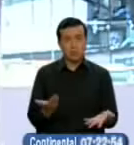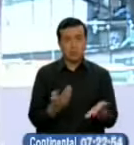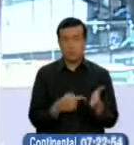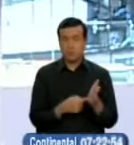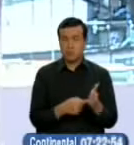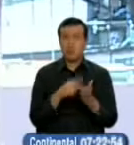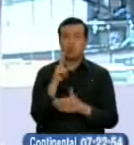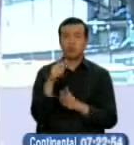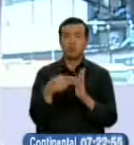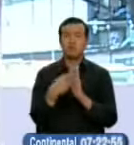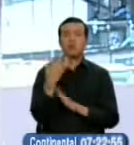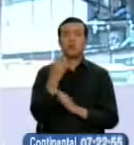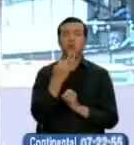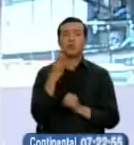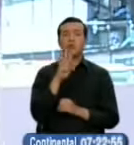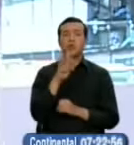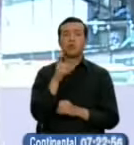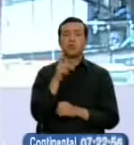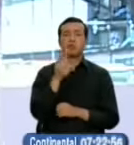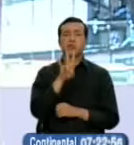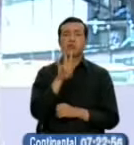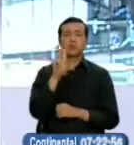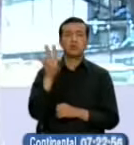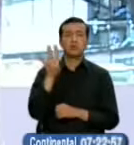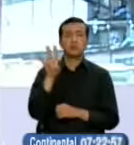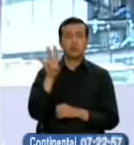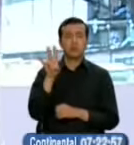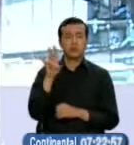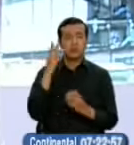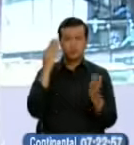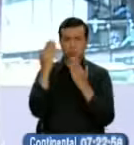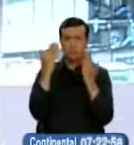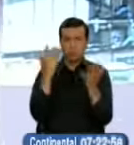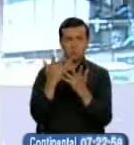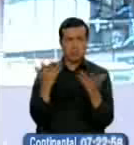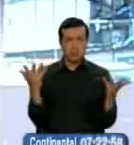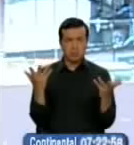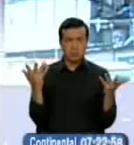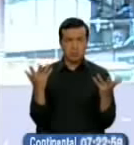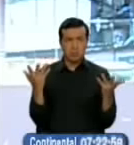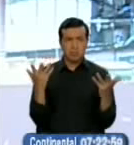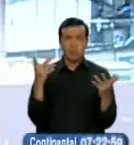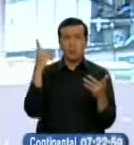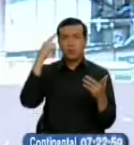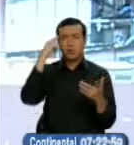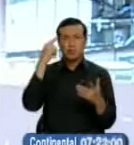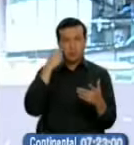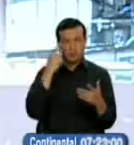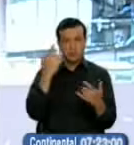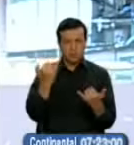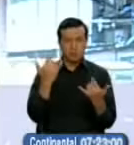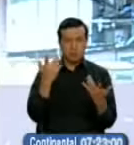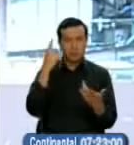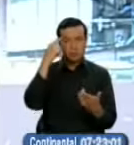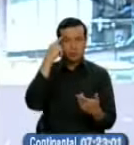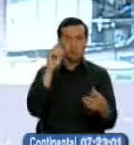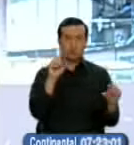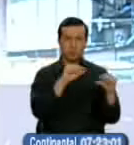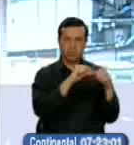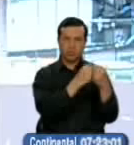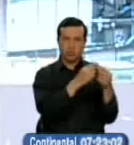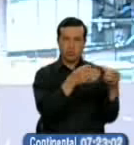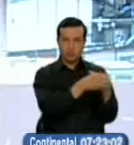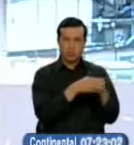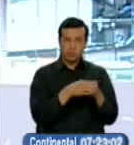En el 2015 tuvimos el 4.77 y quiero hacer una comparación con los gobiernos que ahora se están uniendo, hacen